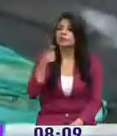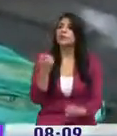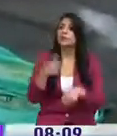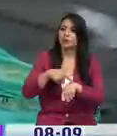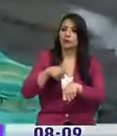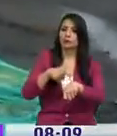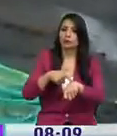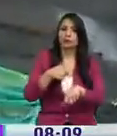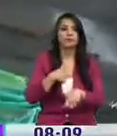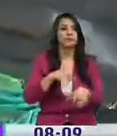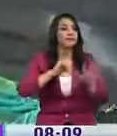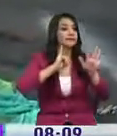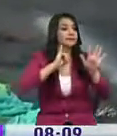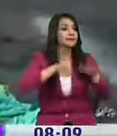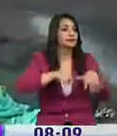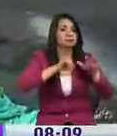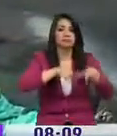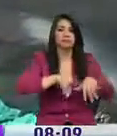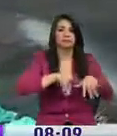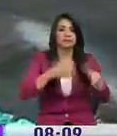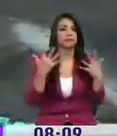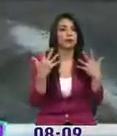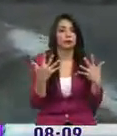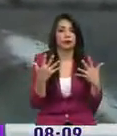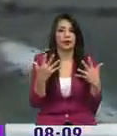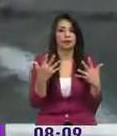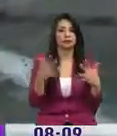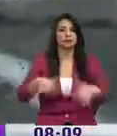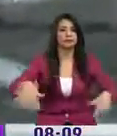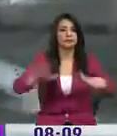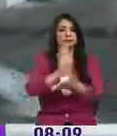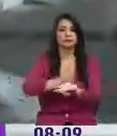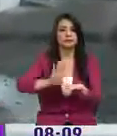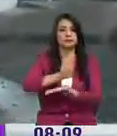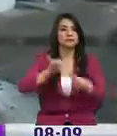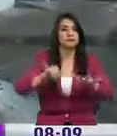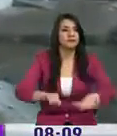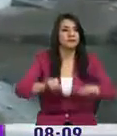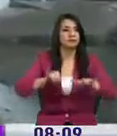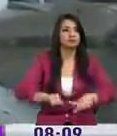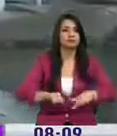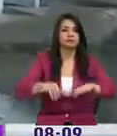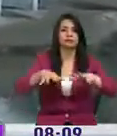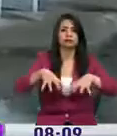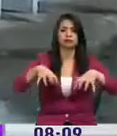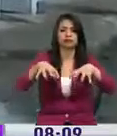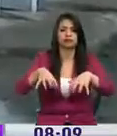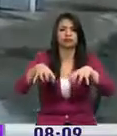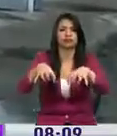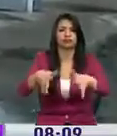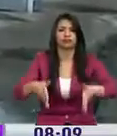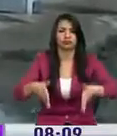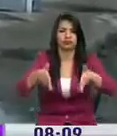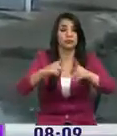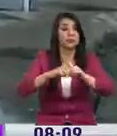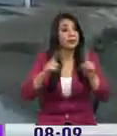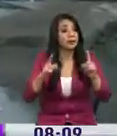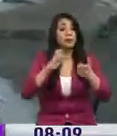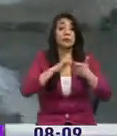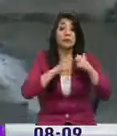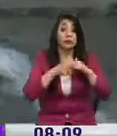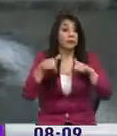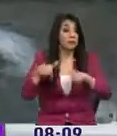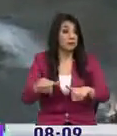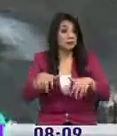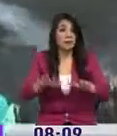esta hora estamos conseguir seis meses en la obra con esta obra en el barrio seis meses bueno uno de los malestares mayores que tenemos